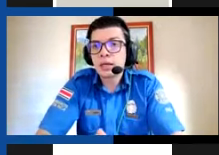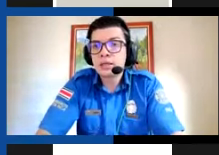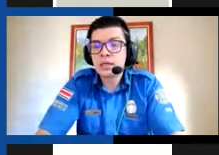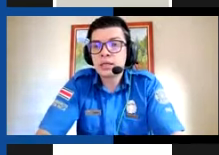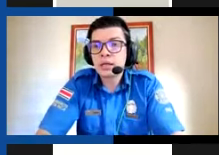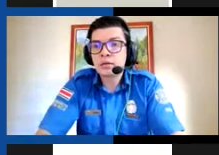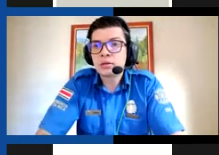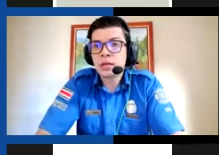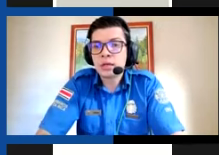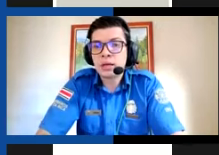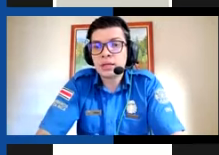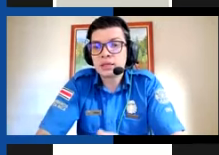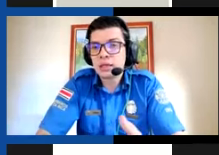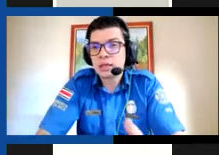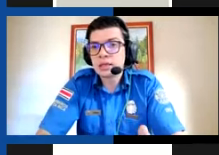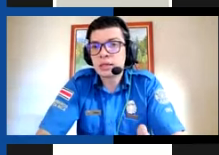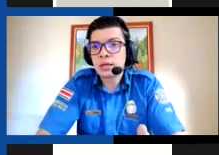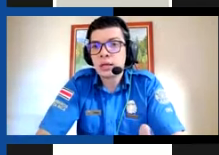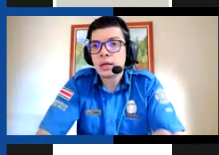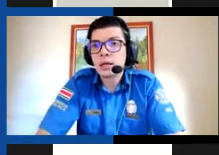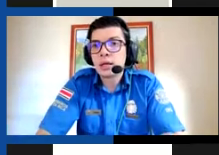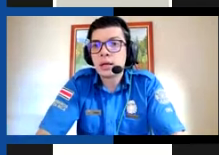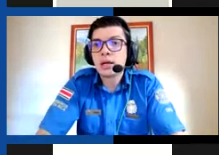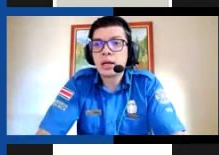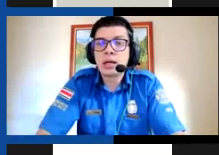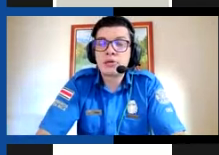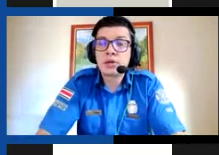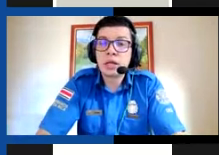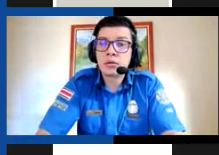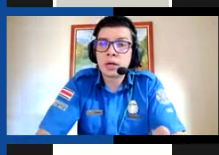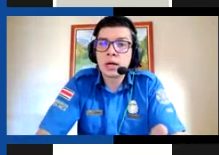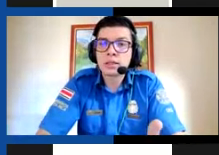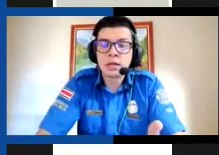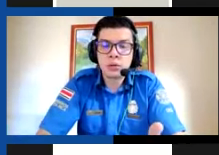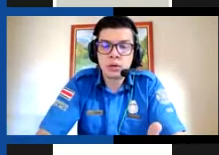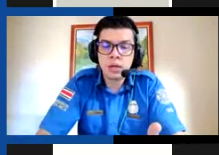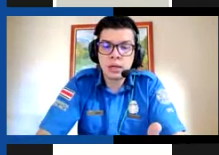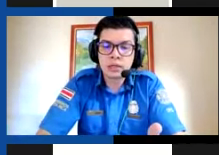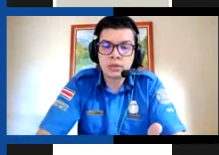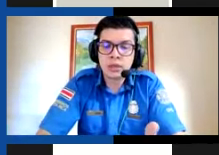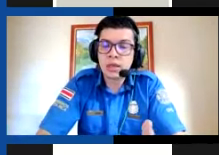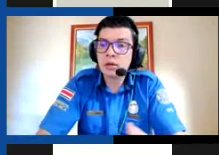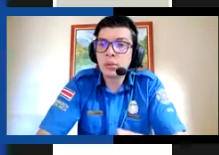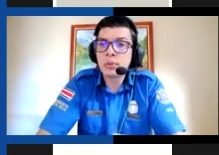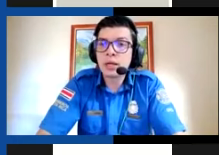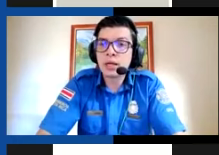pequeña de gas, el